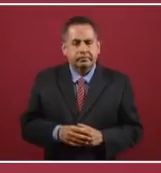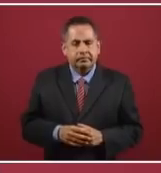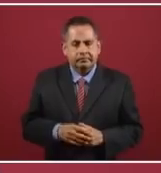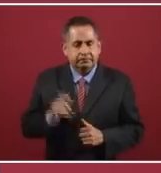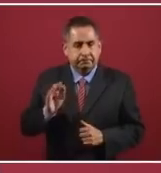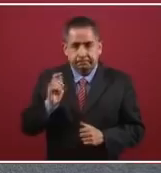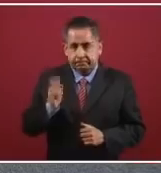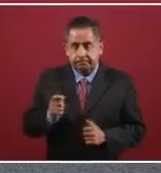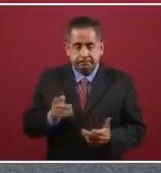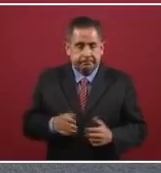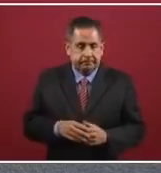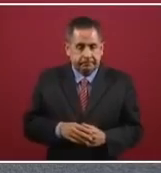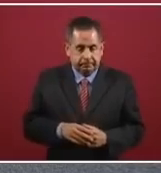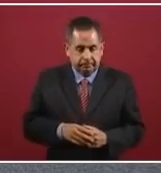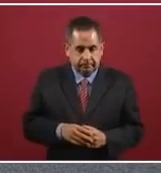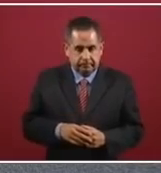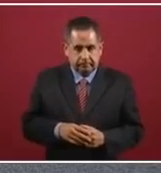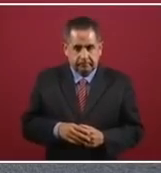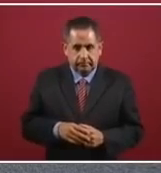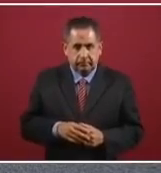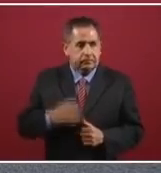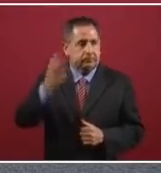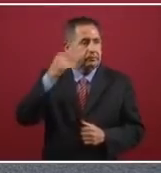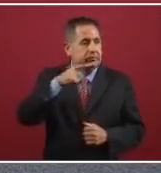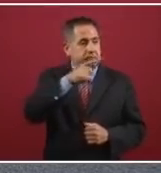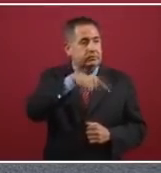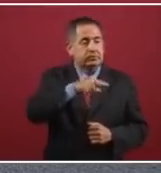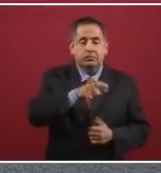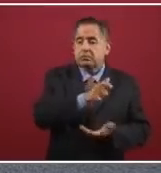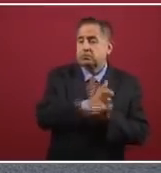si no pagaban impuestos